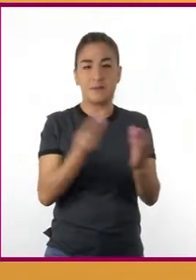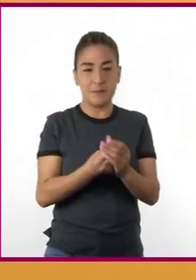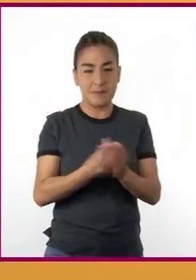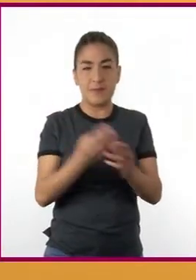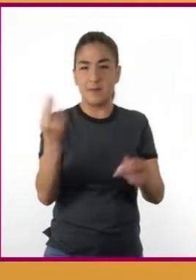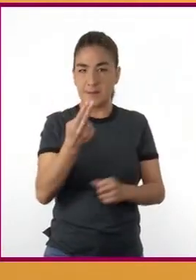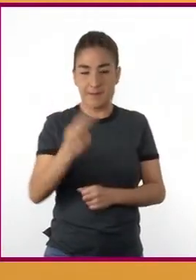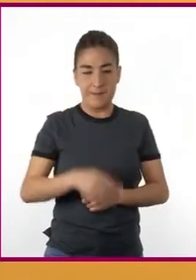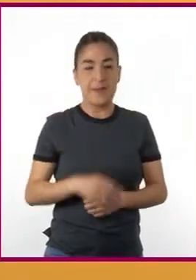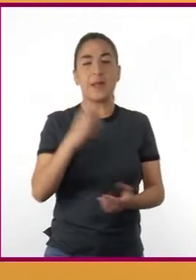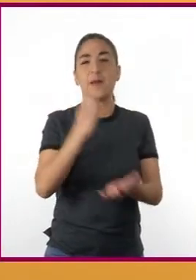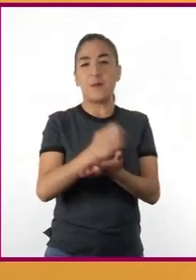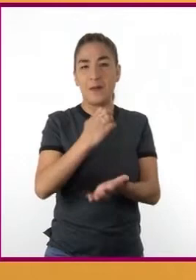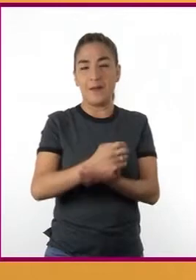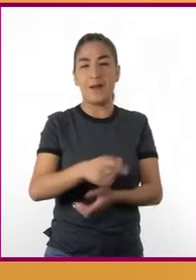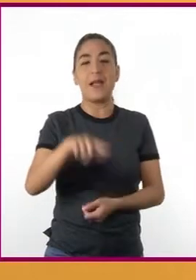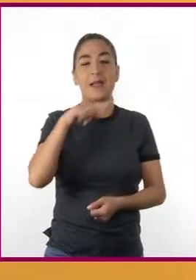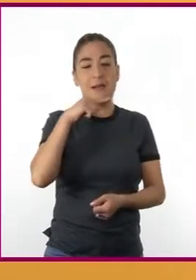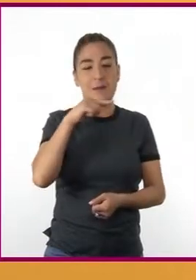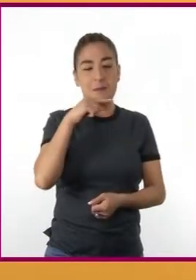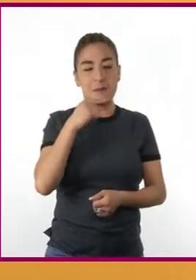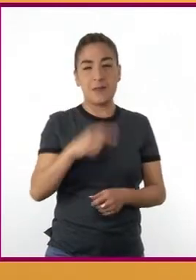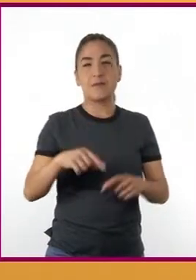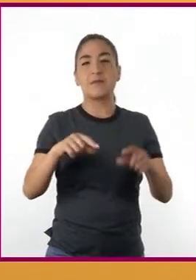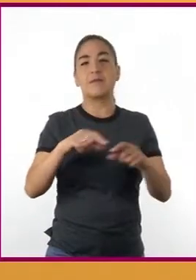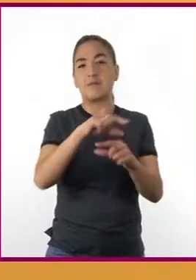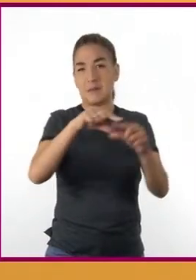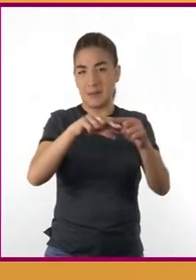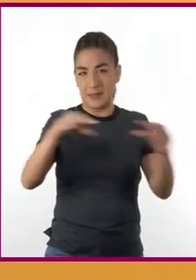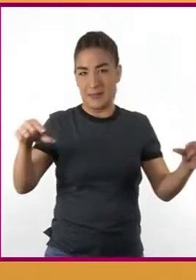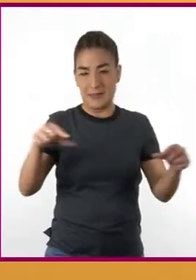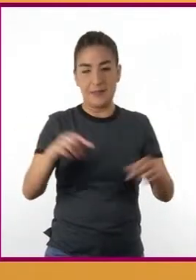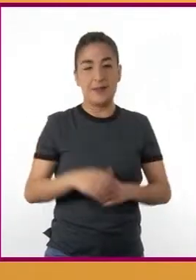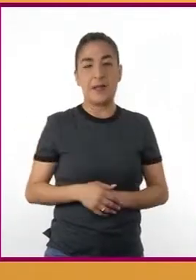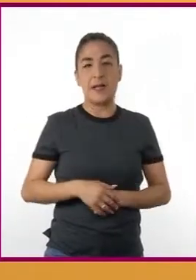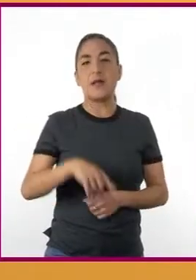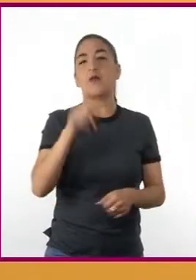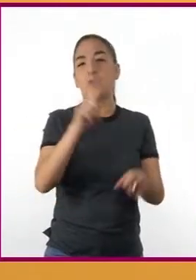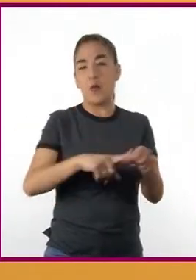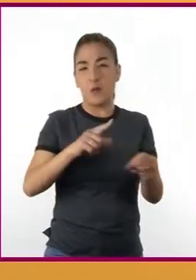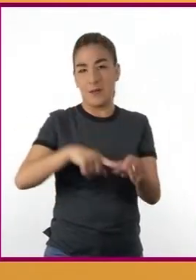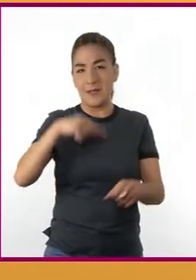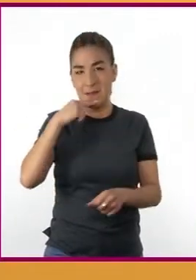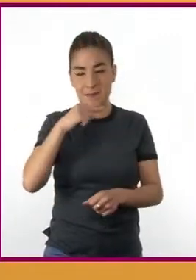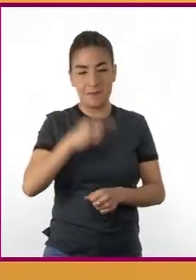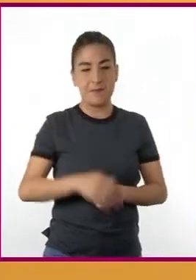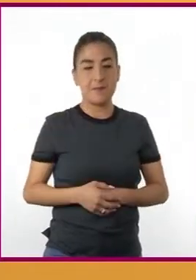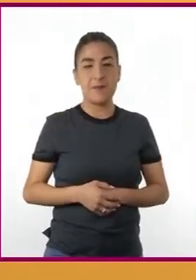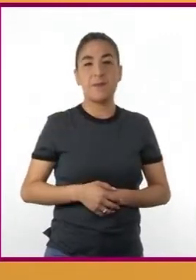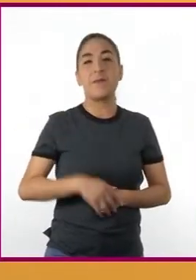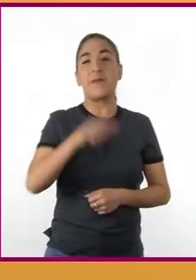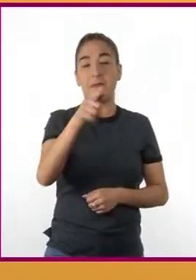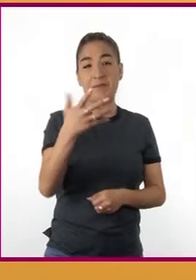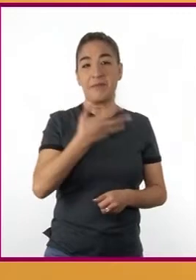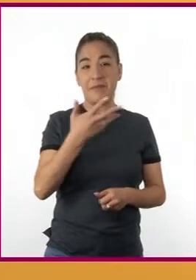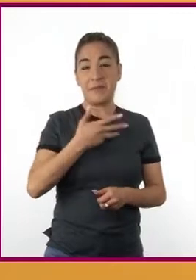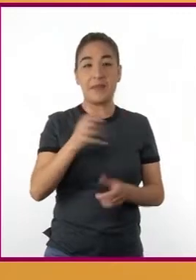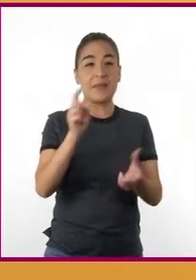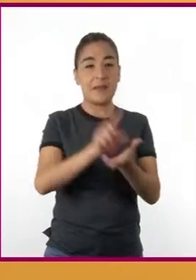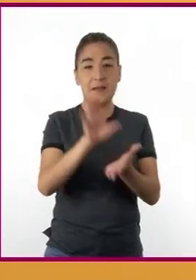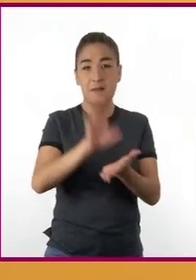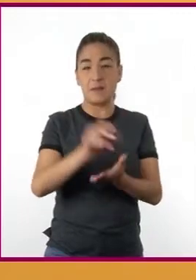cuaderno, lápiz, una regla y lápices de colores. Quienes tengan discapacidad